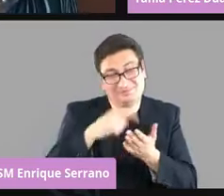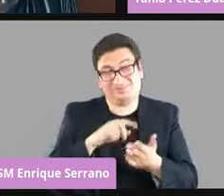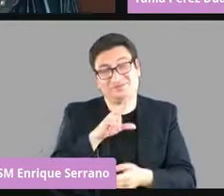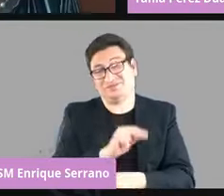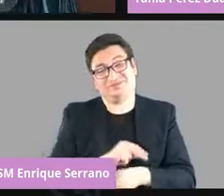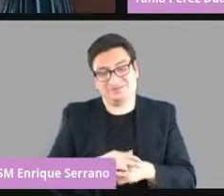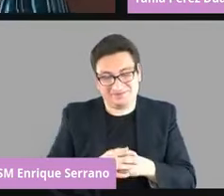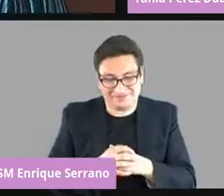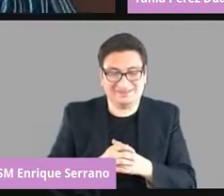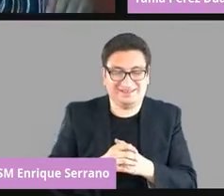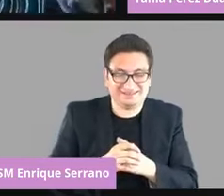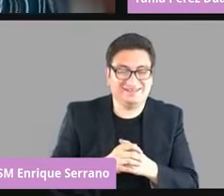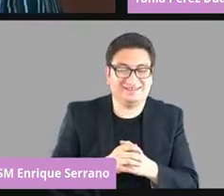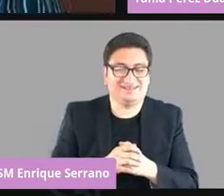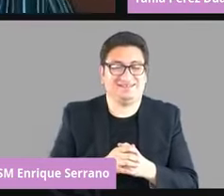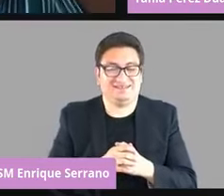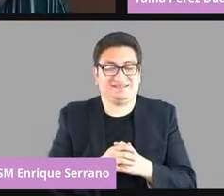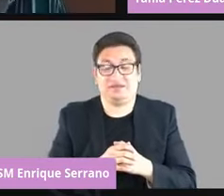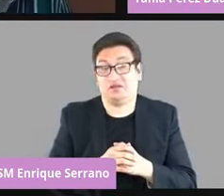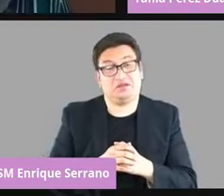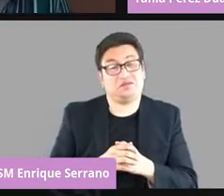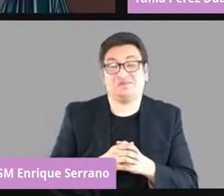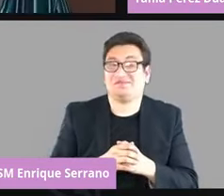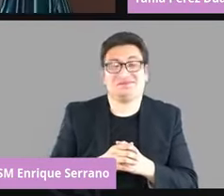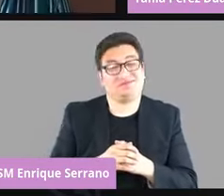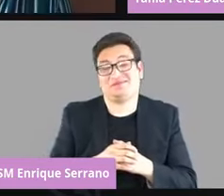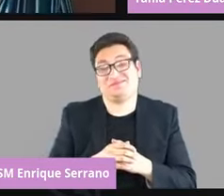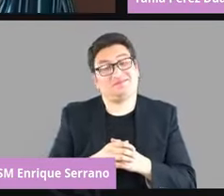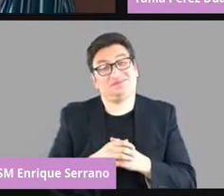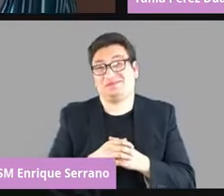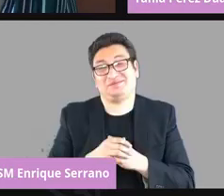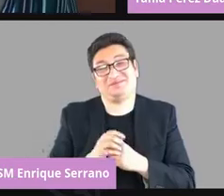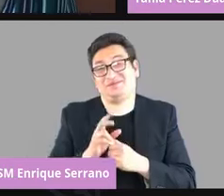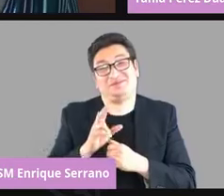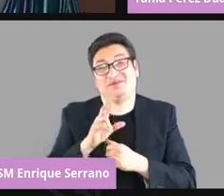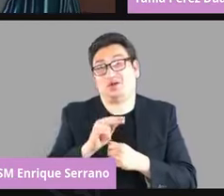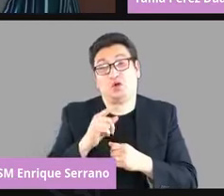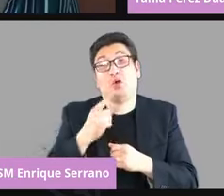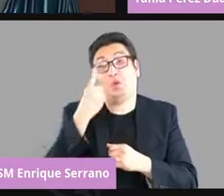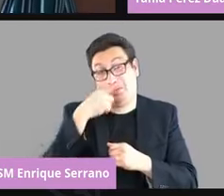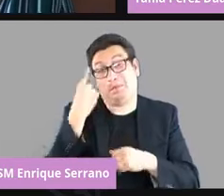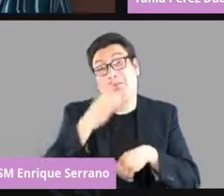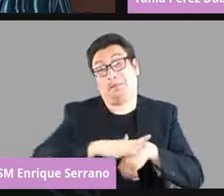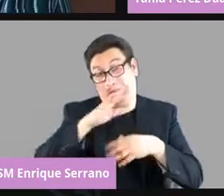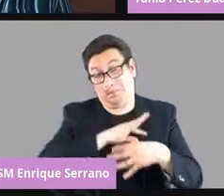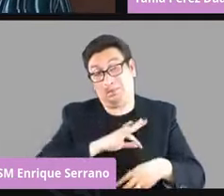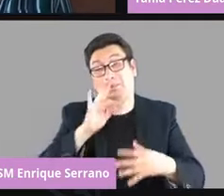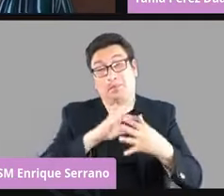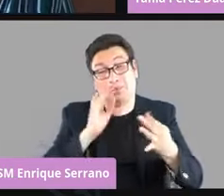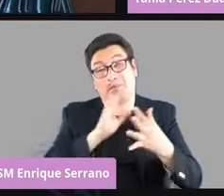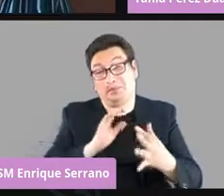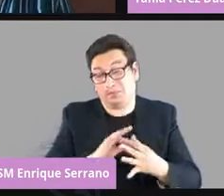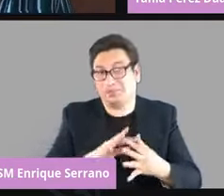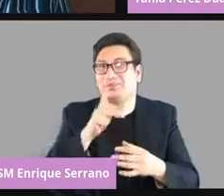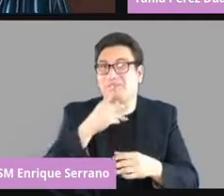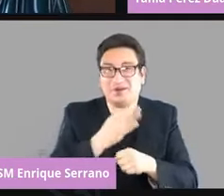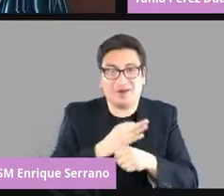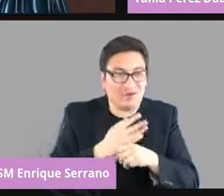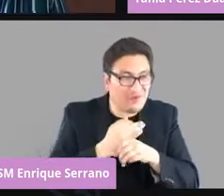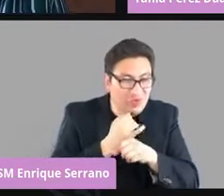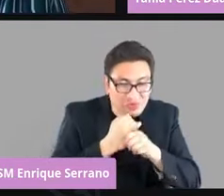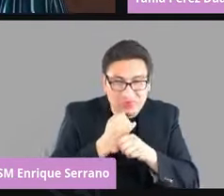¡Qué buena pregunta! Ahora sí que podemos estar otra hora, pero hasta el momento no hay ninguna evidencia